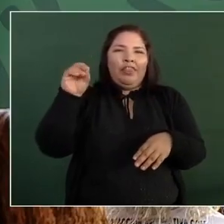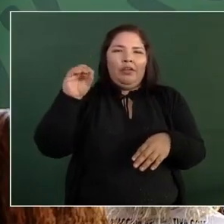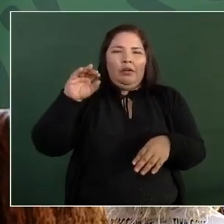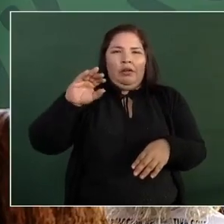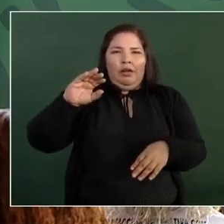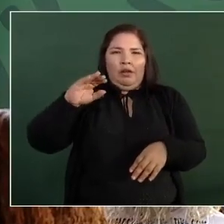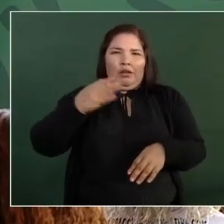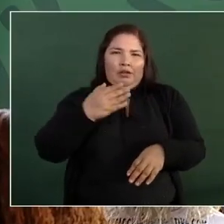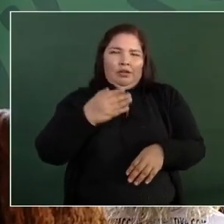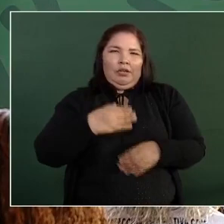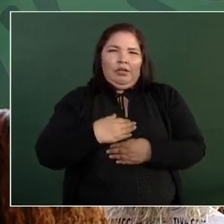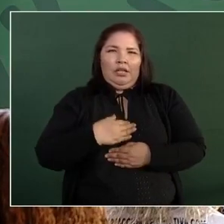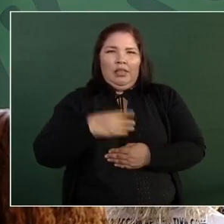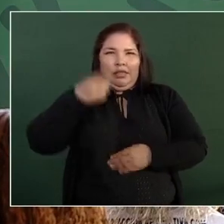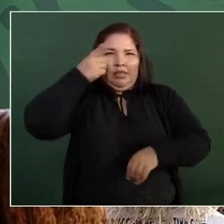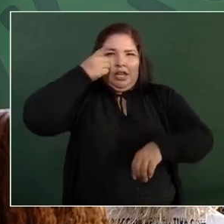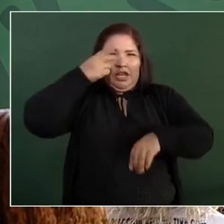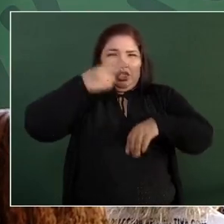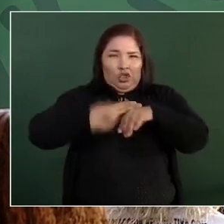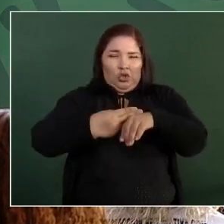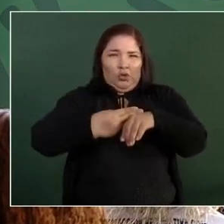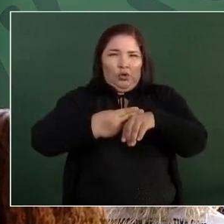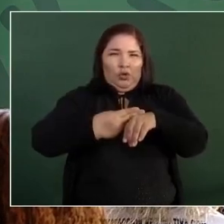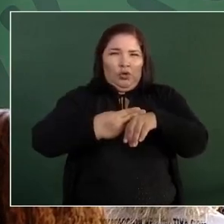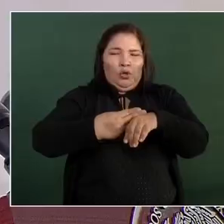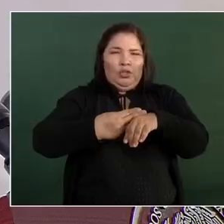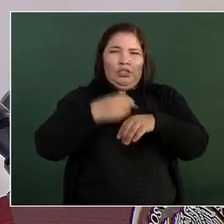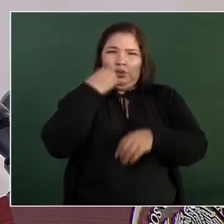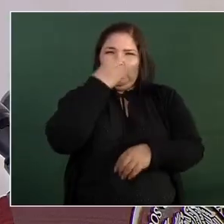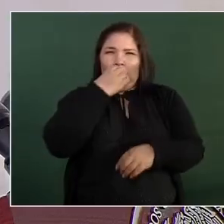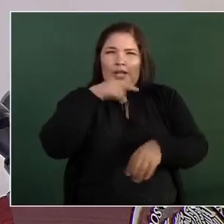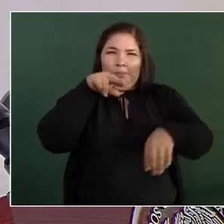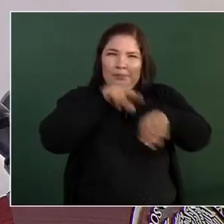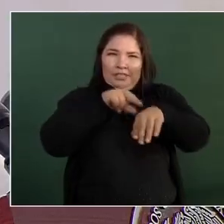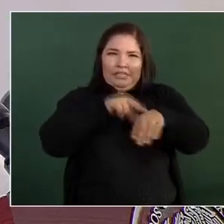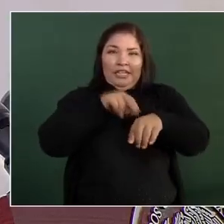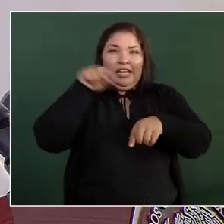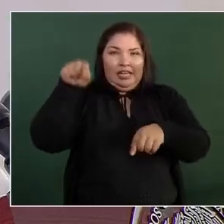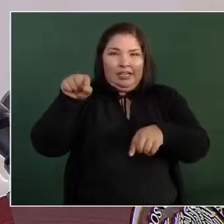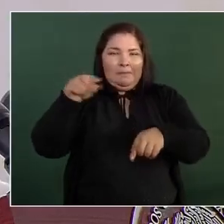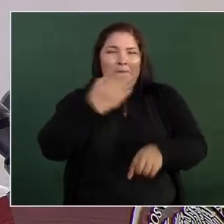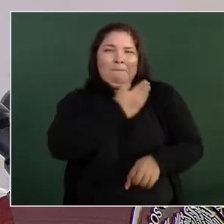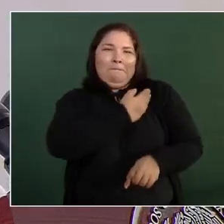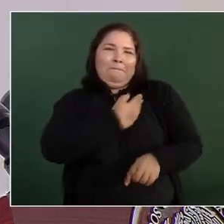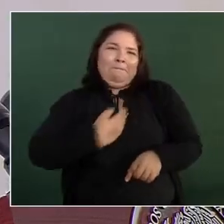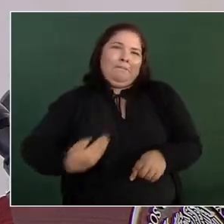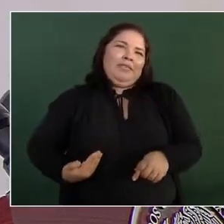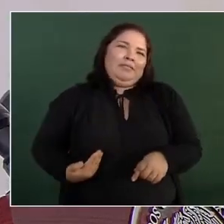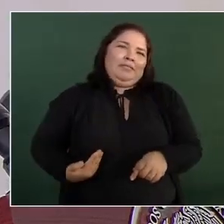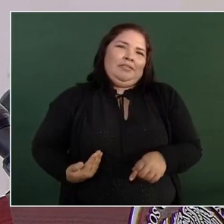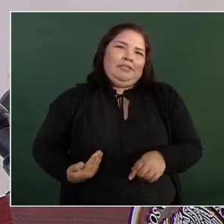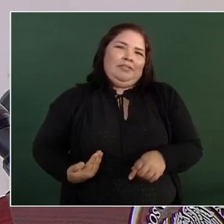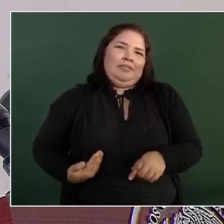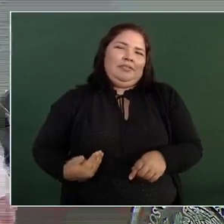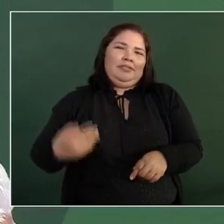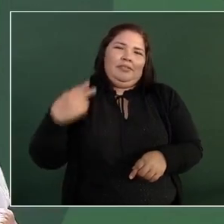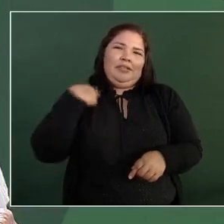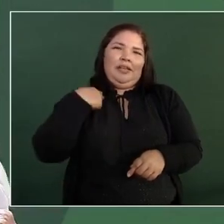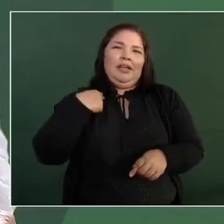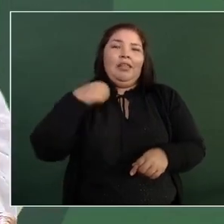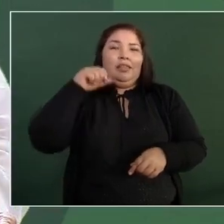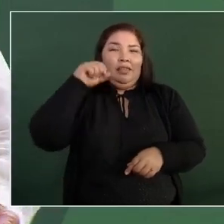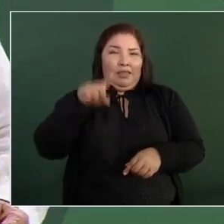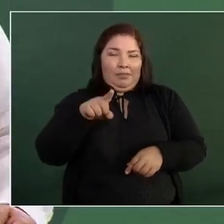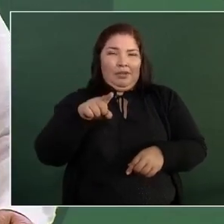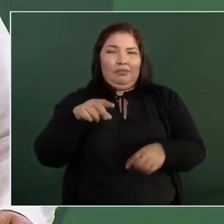Facultad de Medicina es a su vez el dirigente de ese partido y el director de la Facultad de Derecho es a su vez